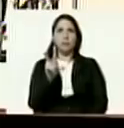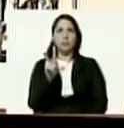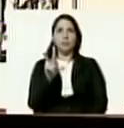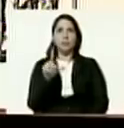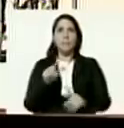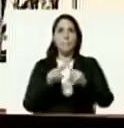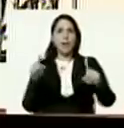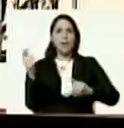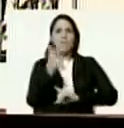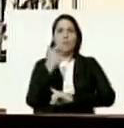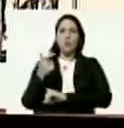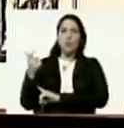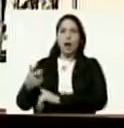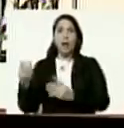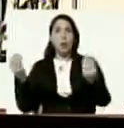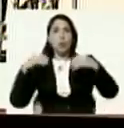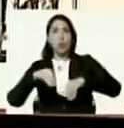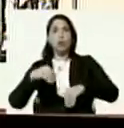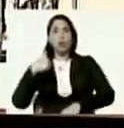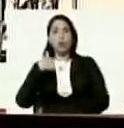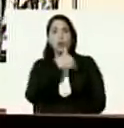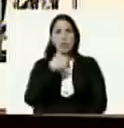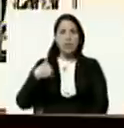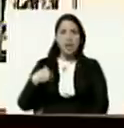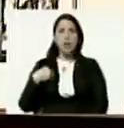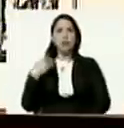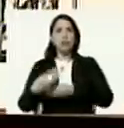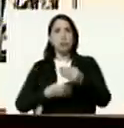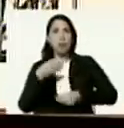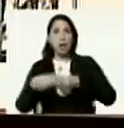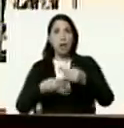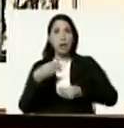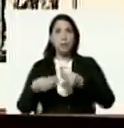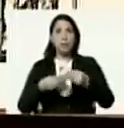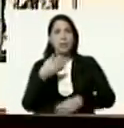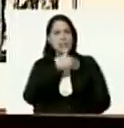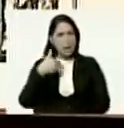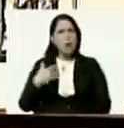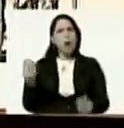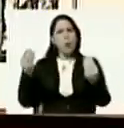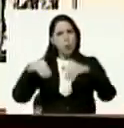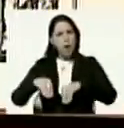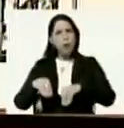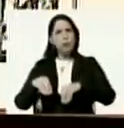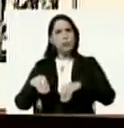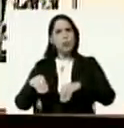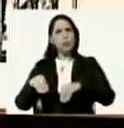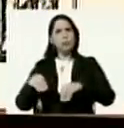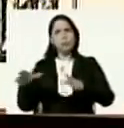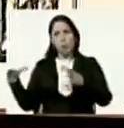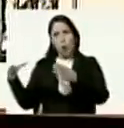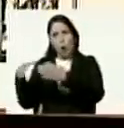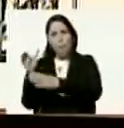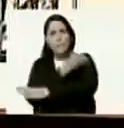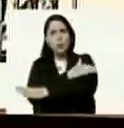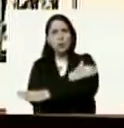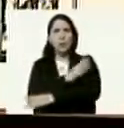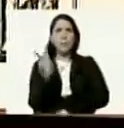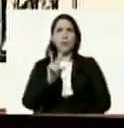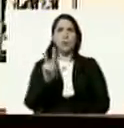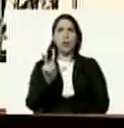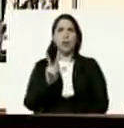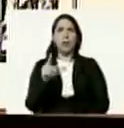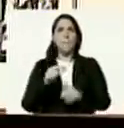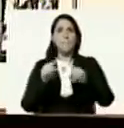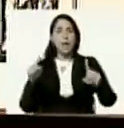para buscar un acuerdo que yo quiero que se encuentre. Quiero un acuerdo con la oposición venezolana